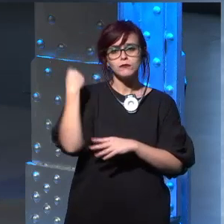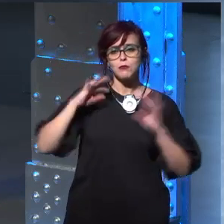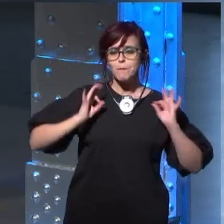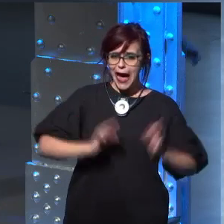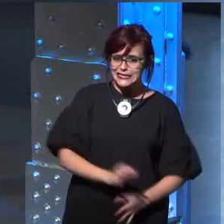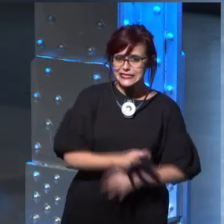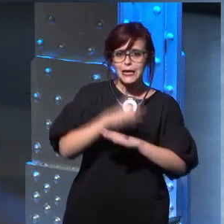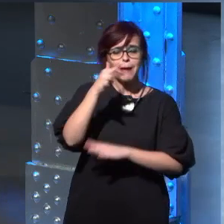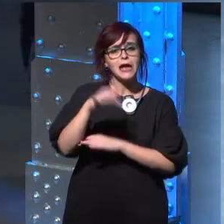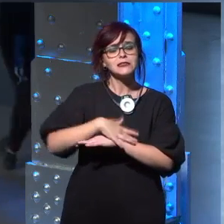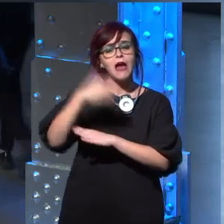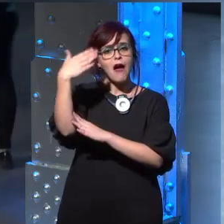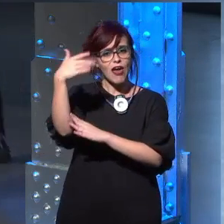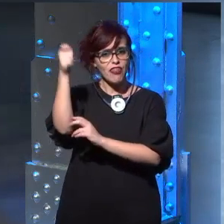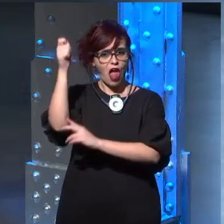Perfect.